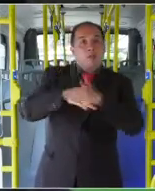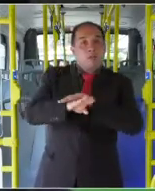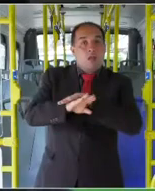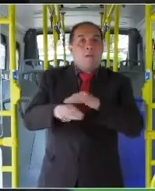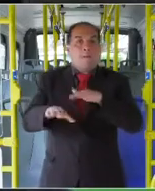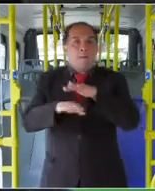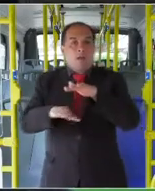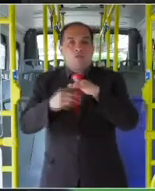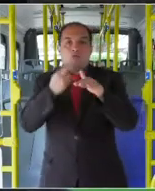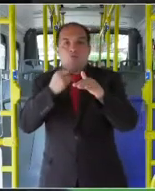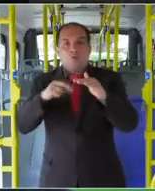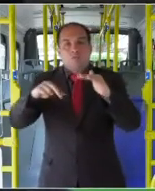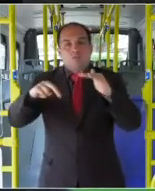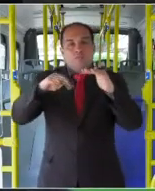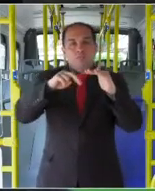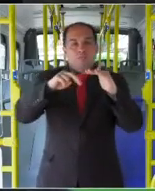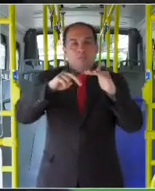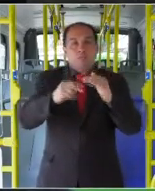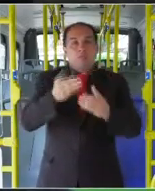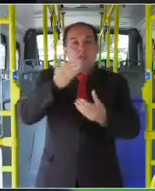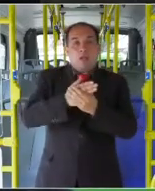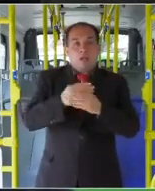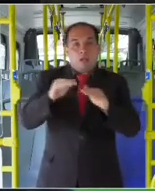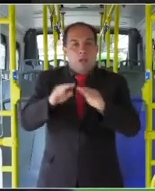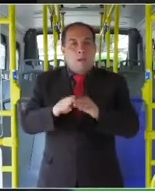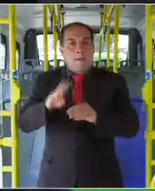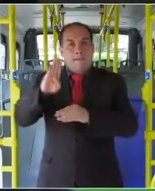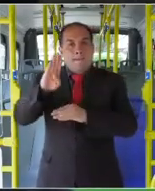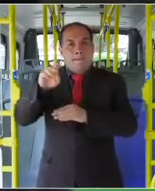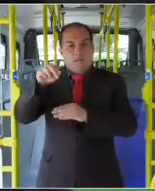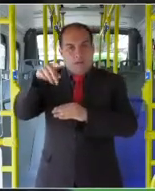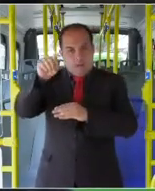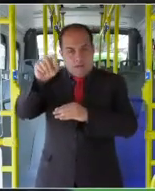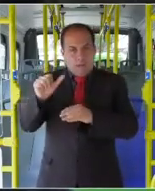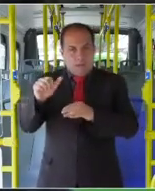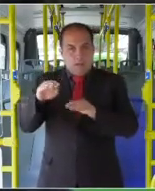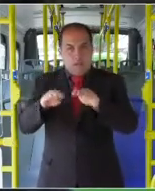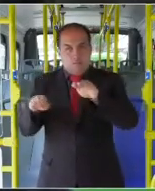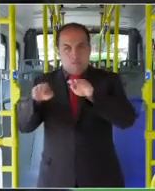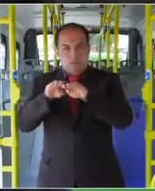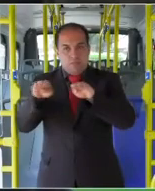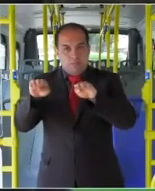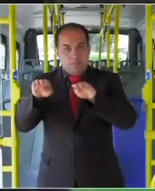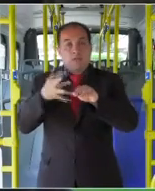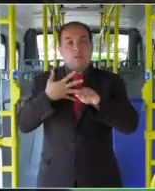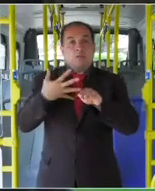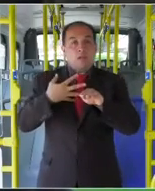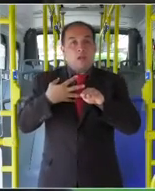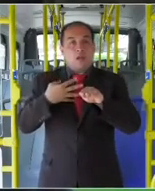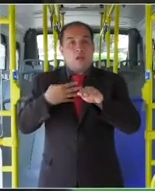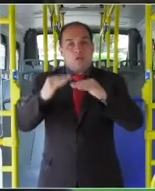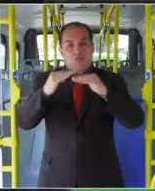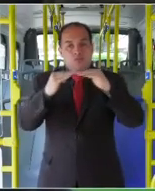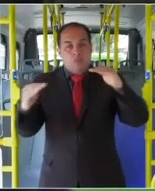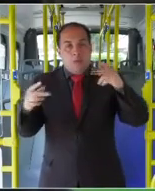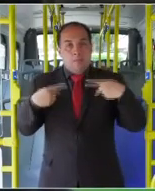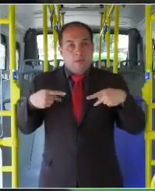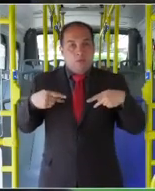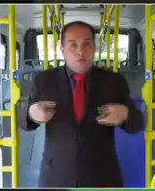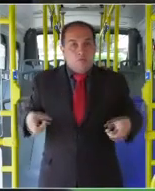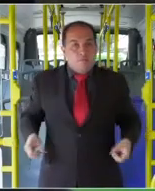hay escalones al entrar, se entra a la altura de la banqueta. Hay una rampa para personas con silla de ruedas si